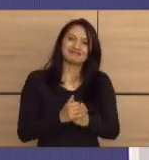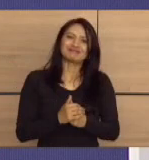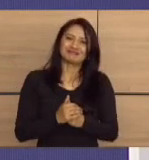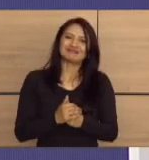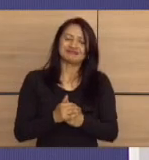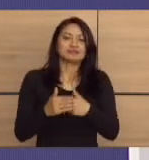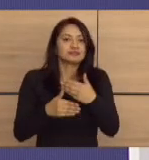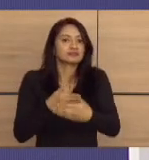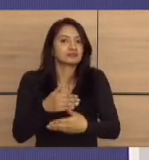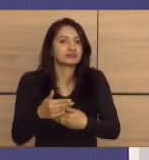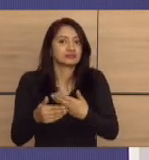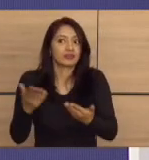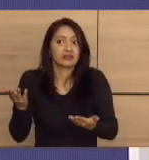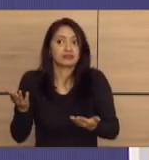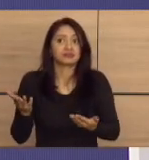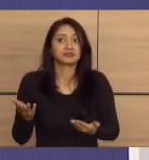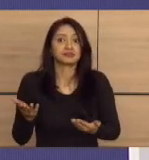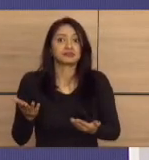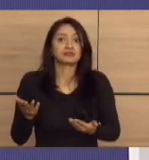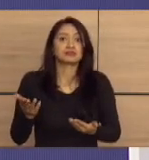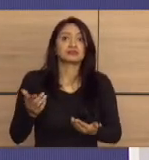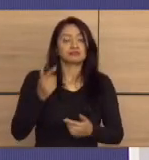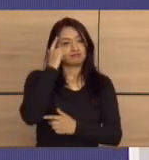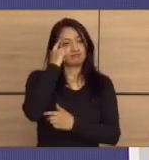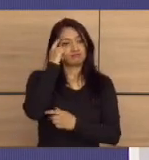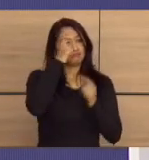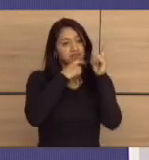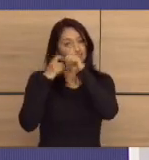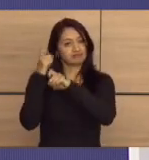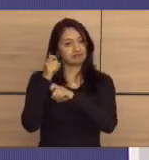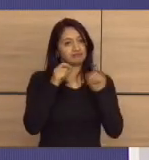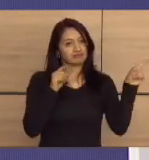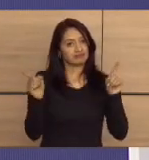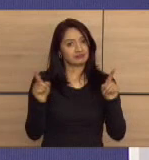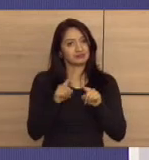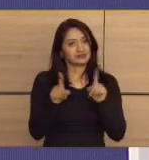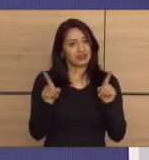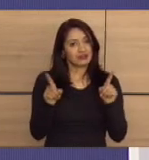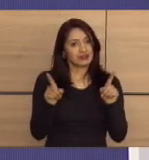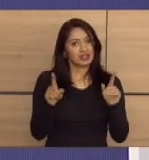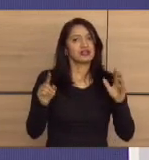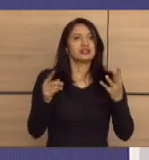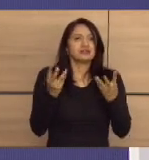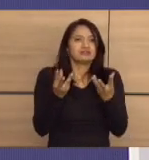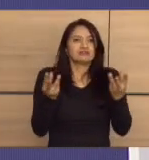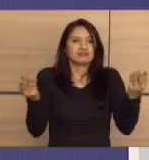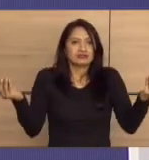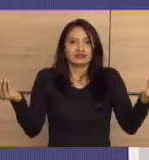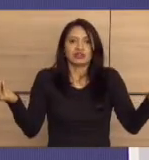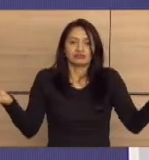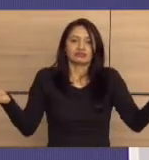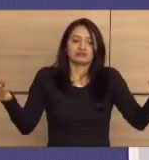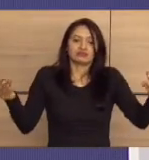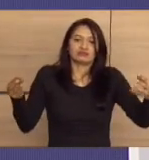acá hablaba de brechas, entonces también los invito a que esas tensiones o esas distancias las acerquemos y